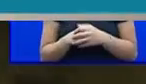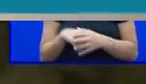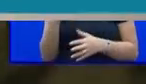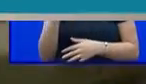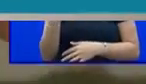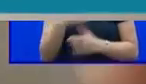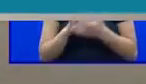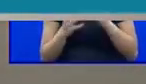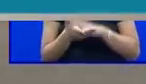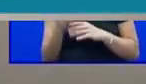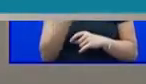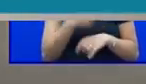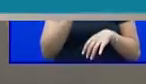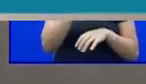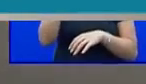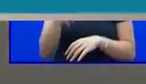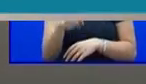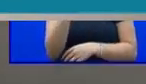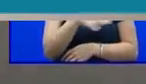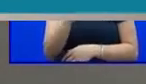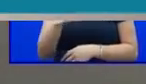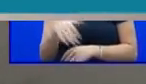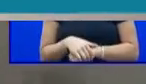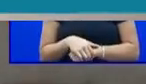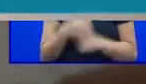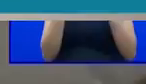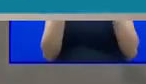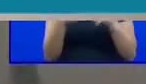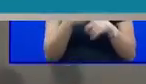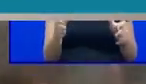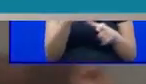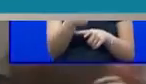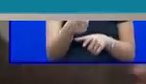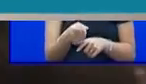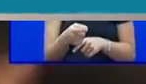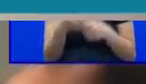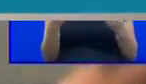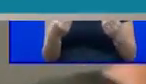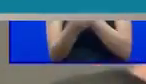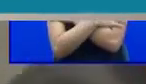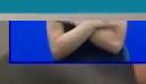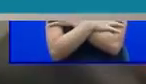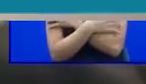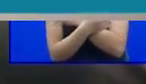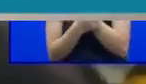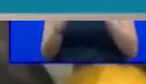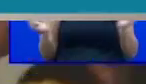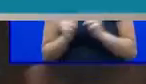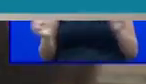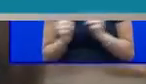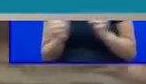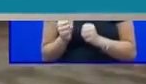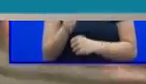Y esperando la asistencia, por supuesto, ¿no? Claro. Pero además es como es verdaderamente desesperante porque se te complica incluso para